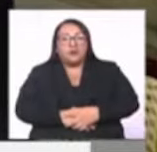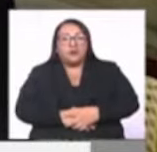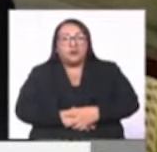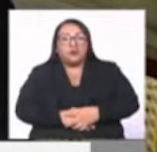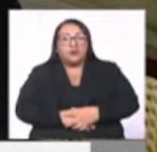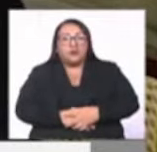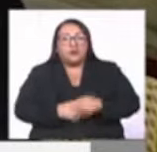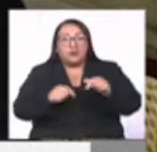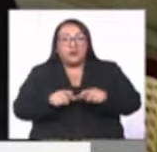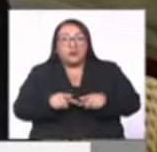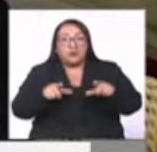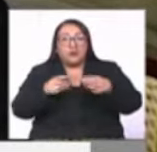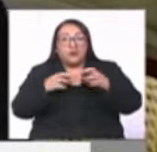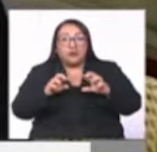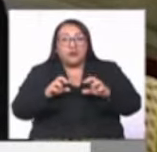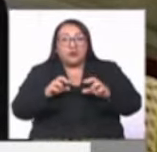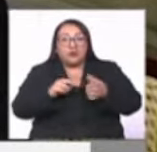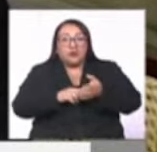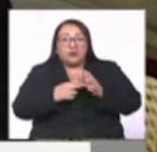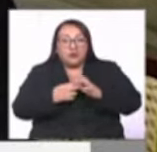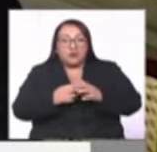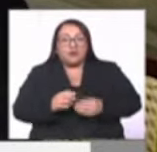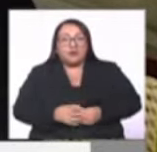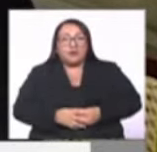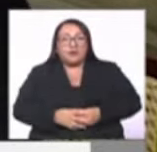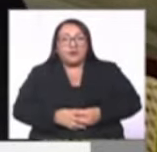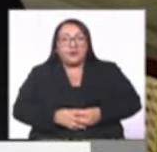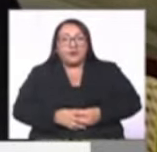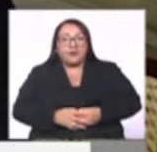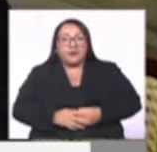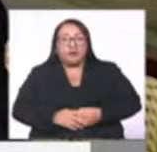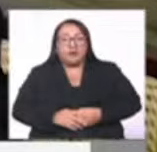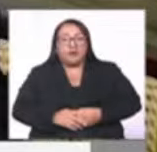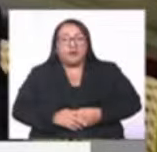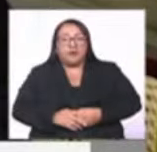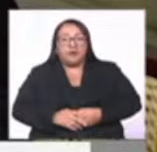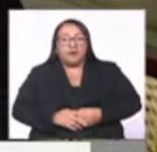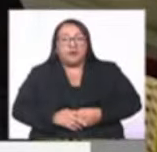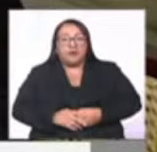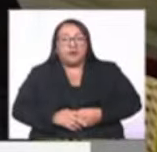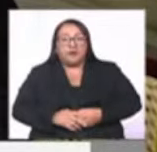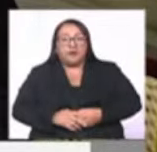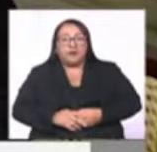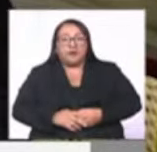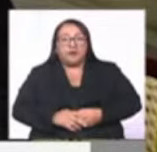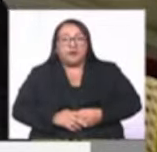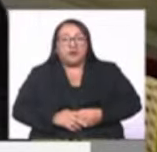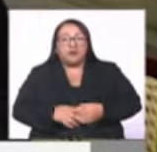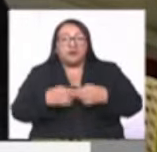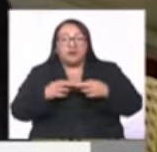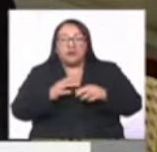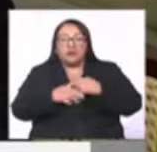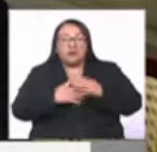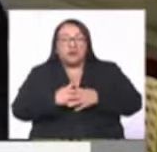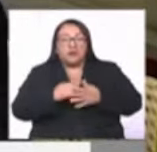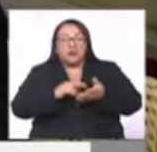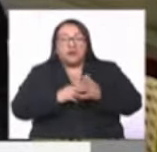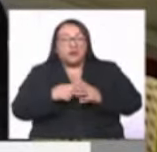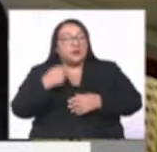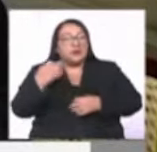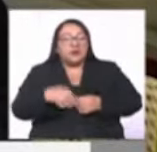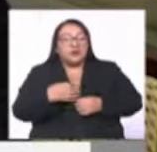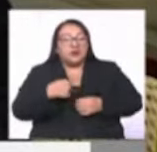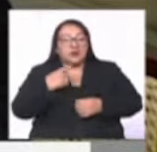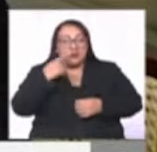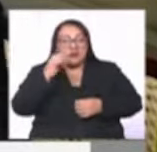espacio público no solamente es un poder del Estado es un espacio público sino que siempre he